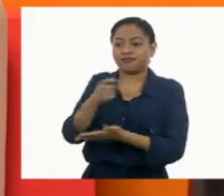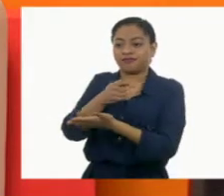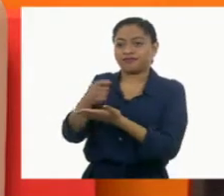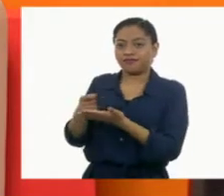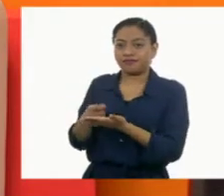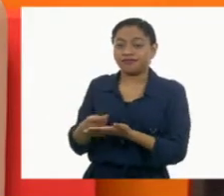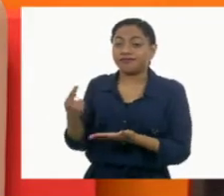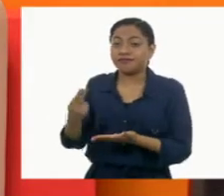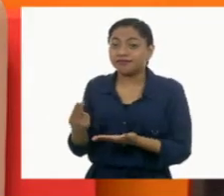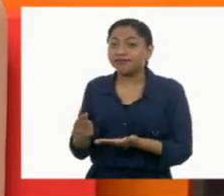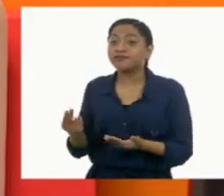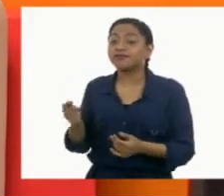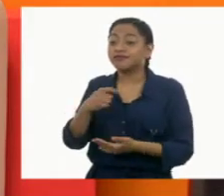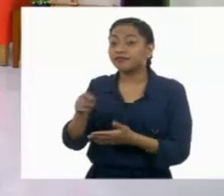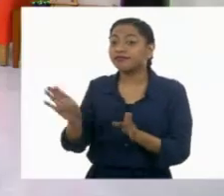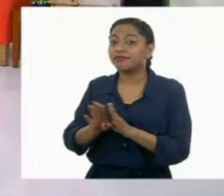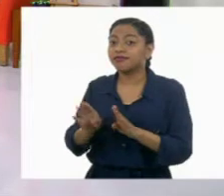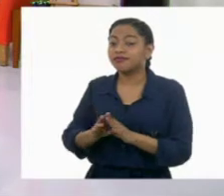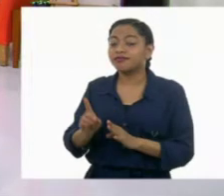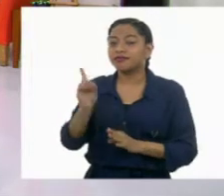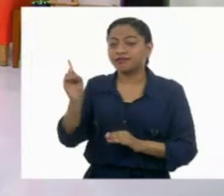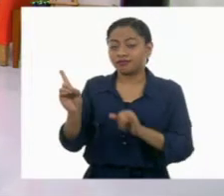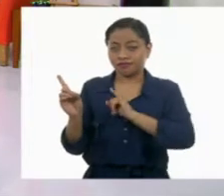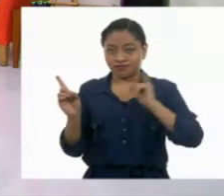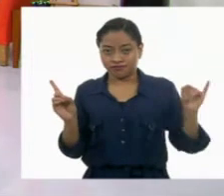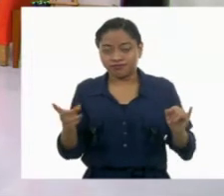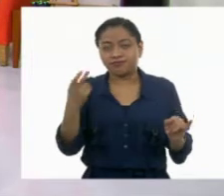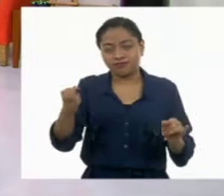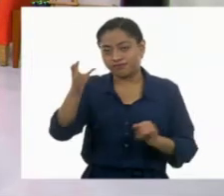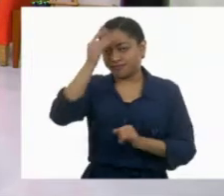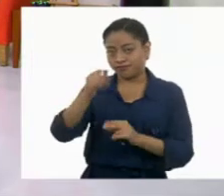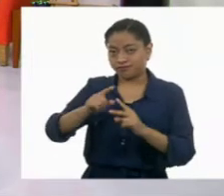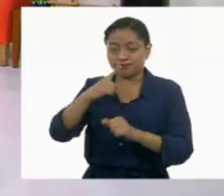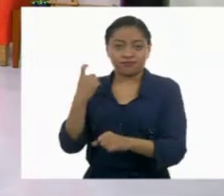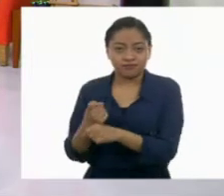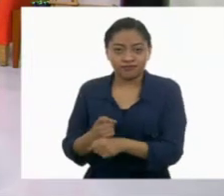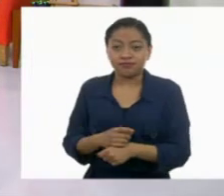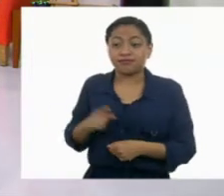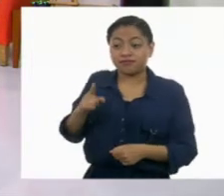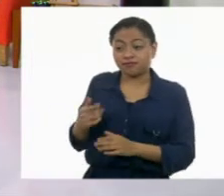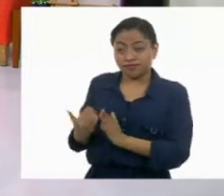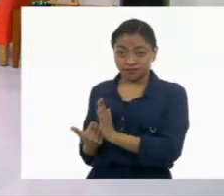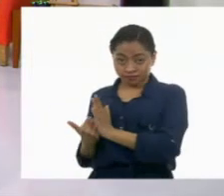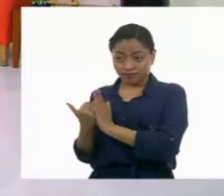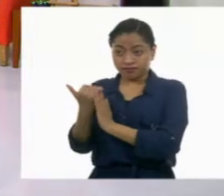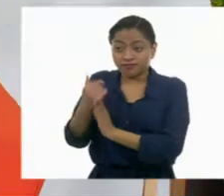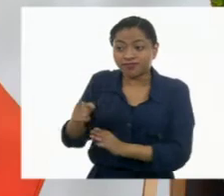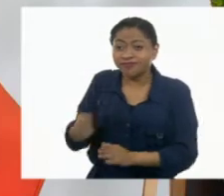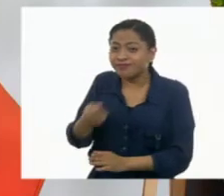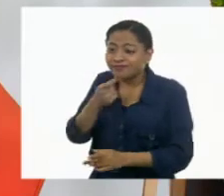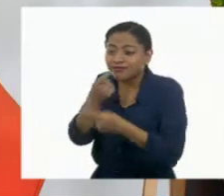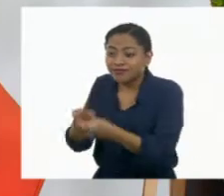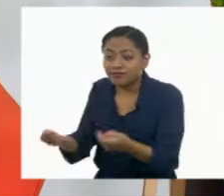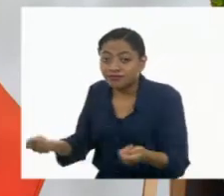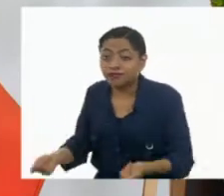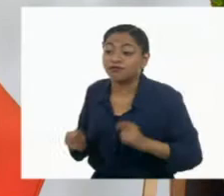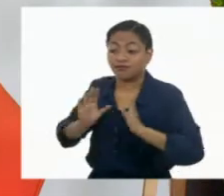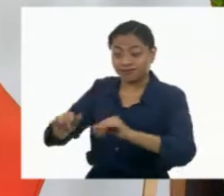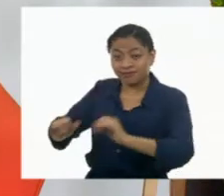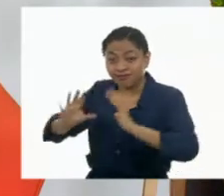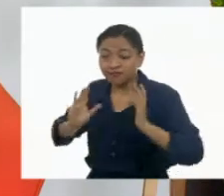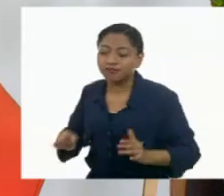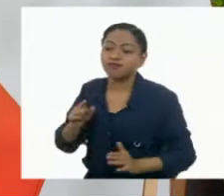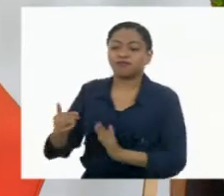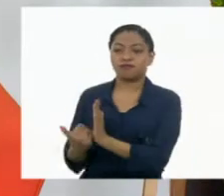derecha a izquierda. Así es, así es. Wow. Es el principio fundamental que si lo vamos iniciando en edades tempranas, vamos a lograr que el